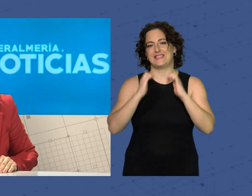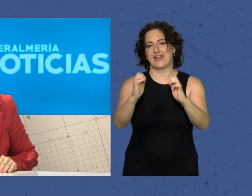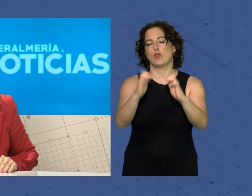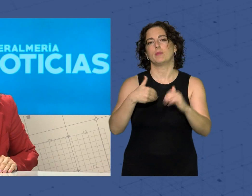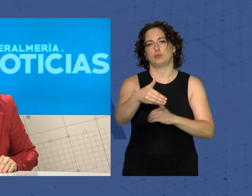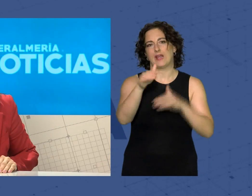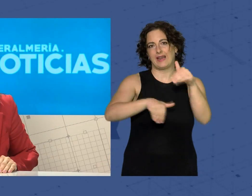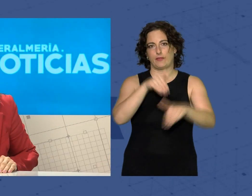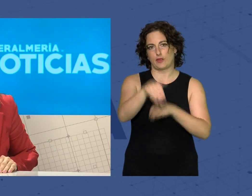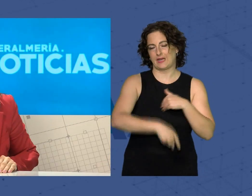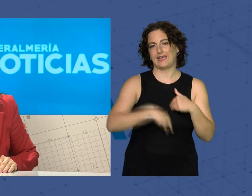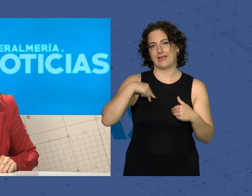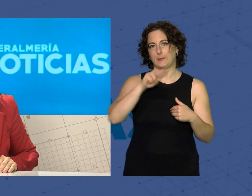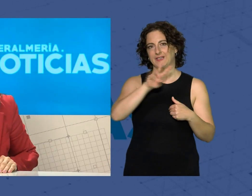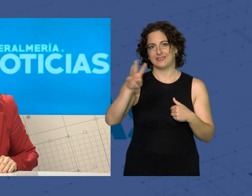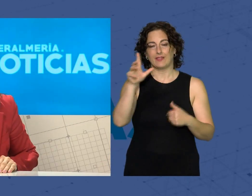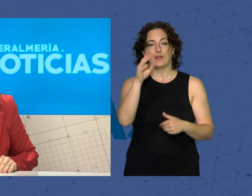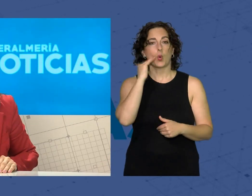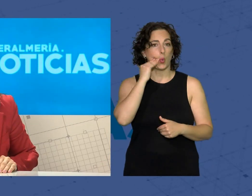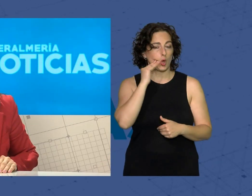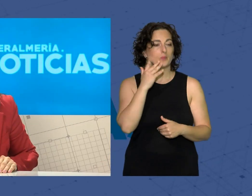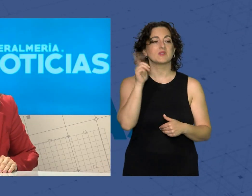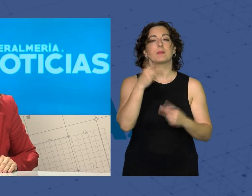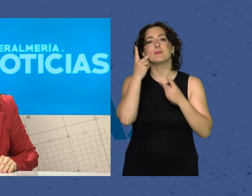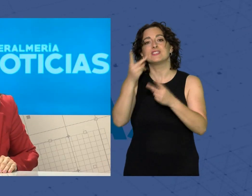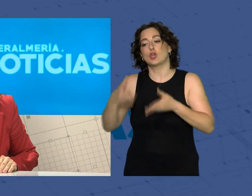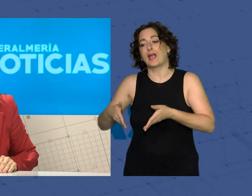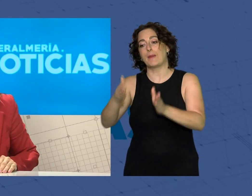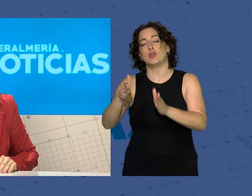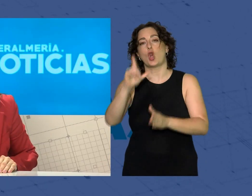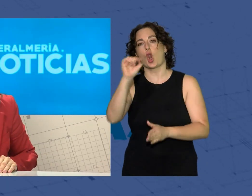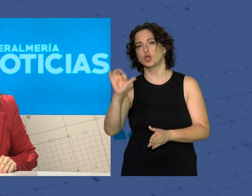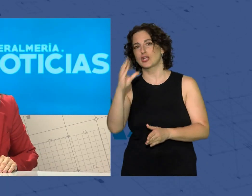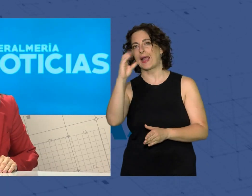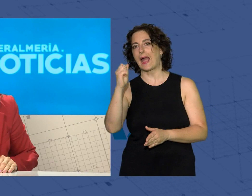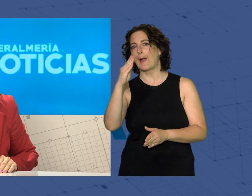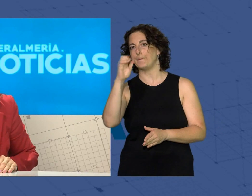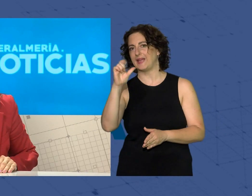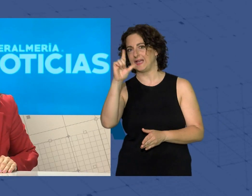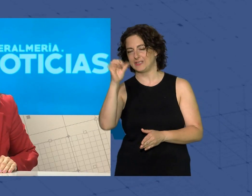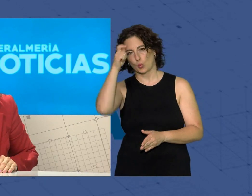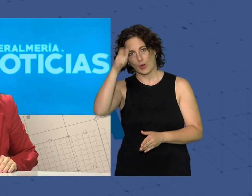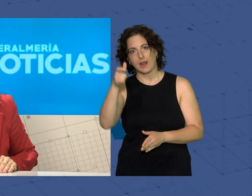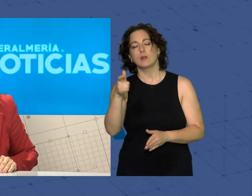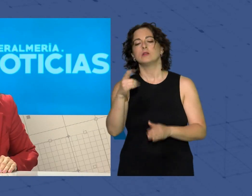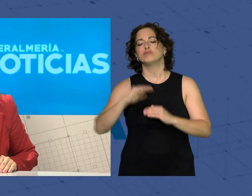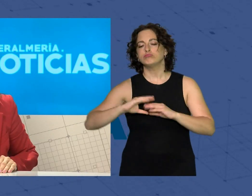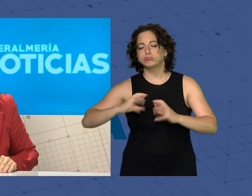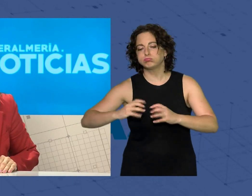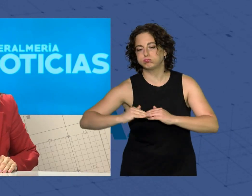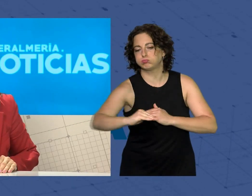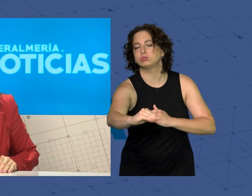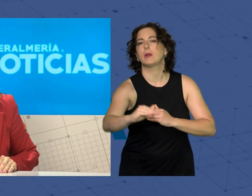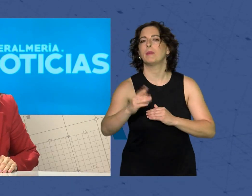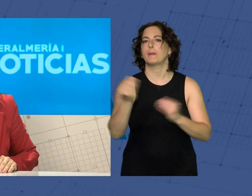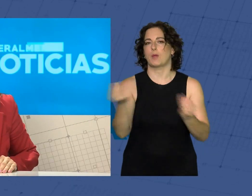generales del 23 de julio y visitamos el Camino Rural de los Capeles que ha sido pavimentado para mejorar así la circulación